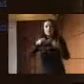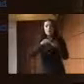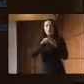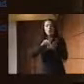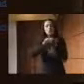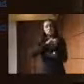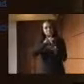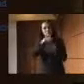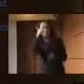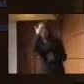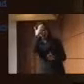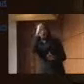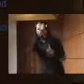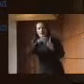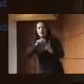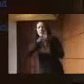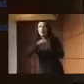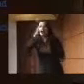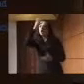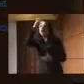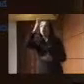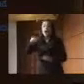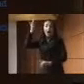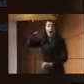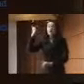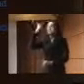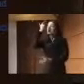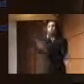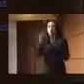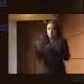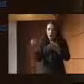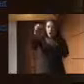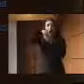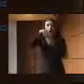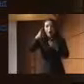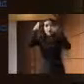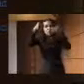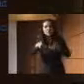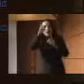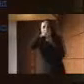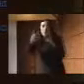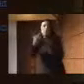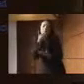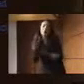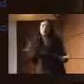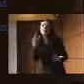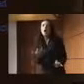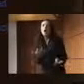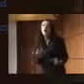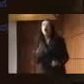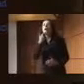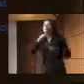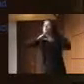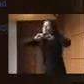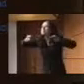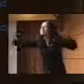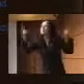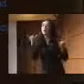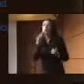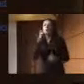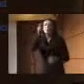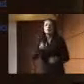discapacidad conceptos que antes no se consideraban como discapacidad. Por ejemplo, se está empezando a hablar si las personas